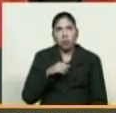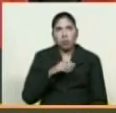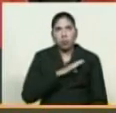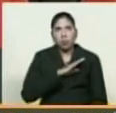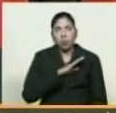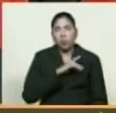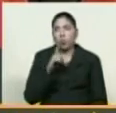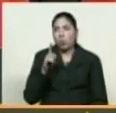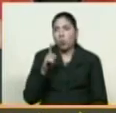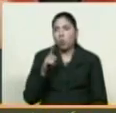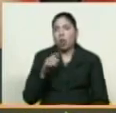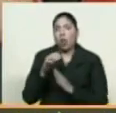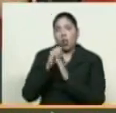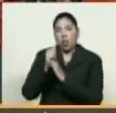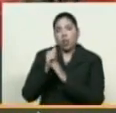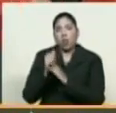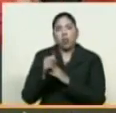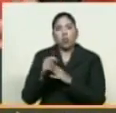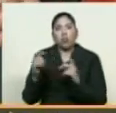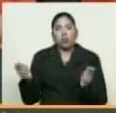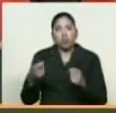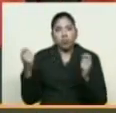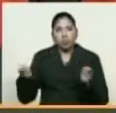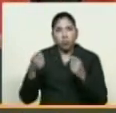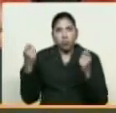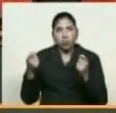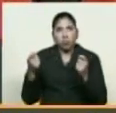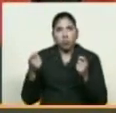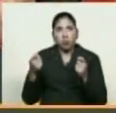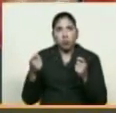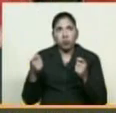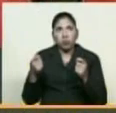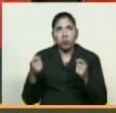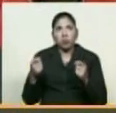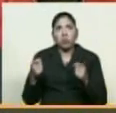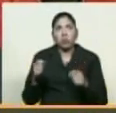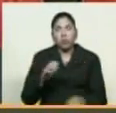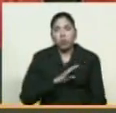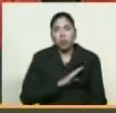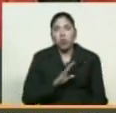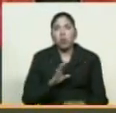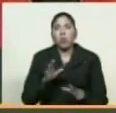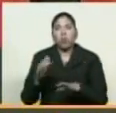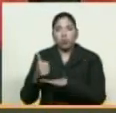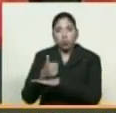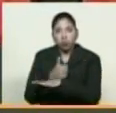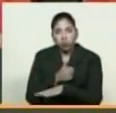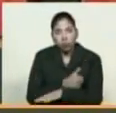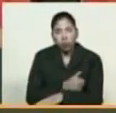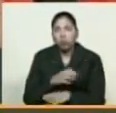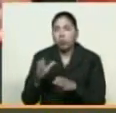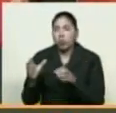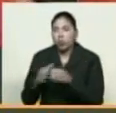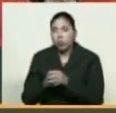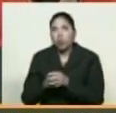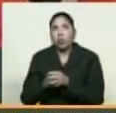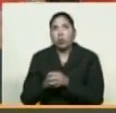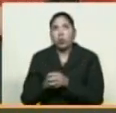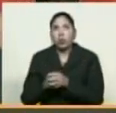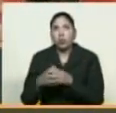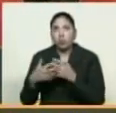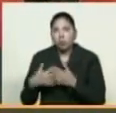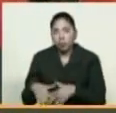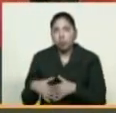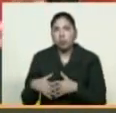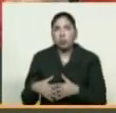compañero presidente Nicolás Maduro. O sea, él es el jefe del comando de campaña, con equipos que están en la organización, que están en la maquinaria electoral y